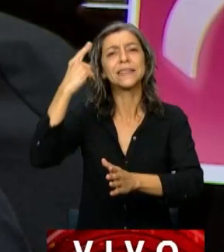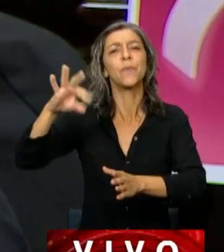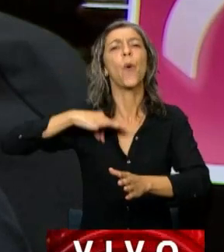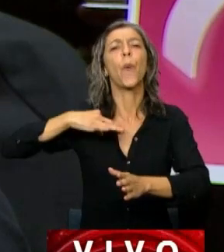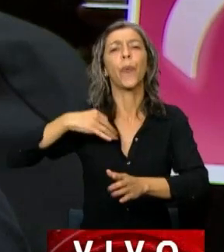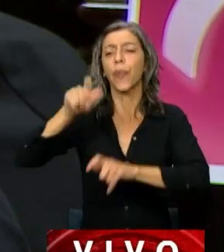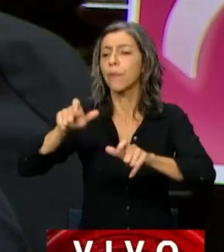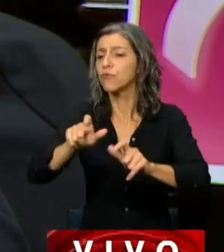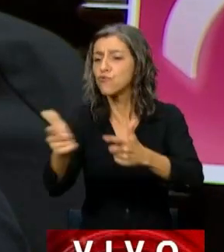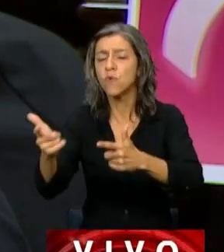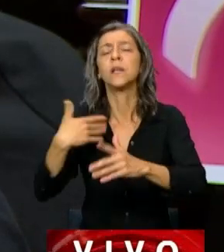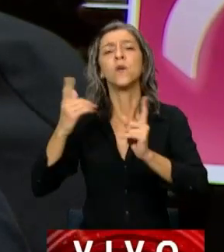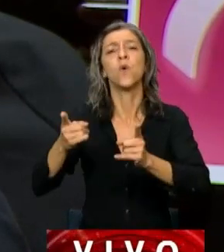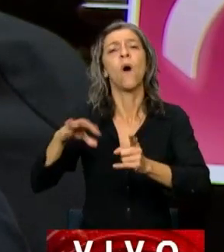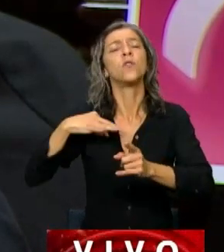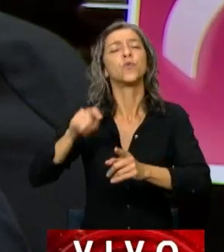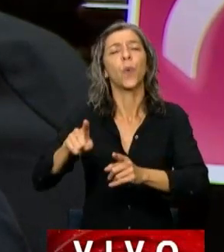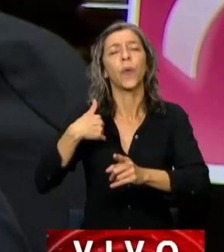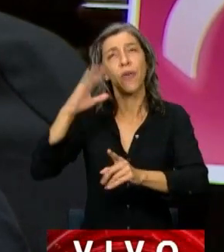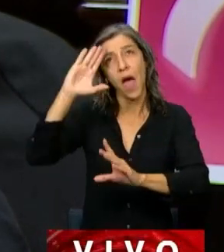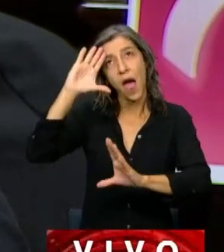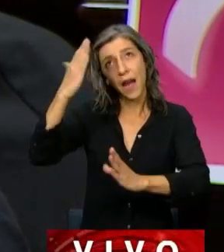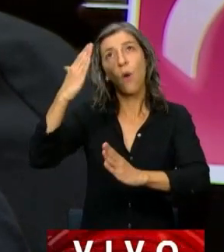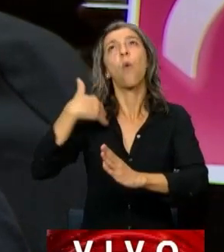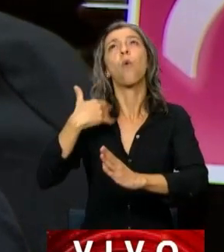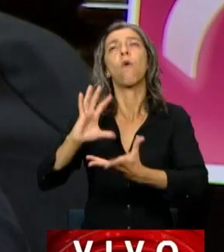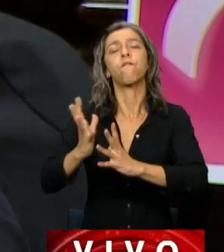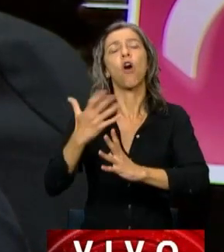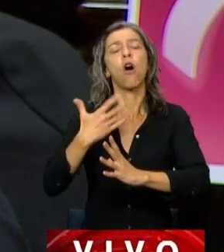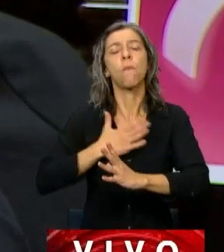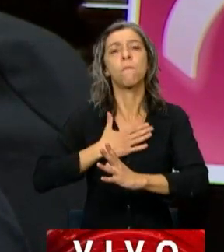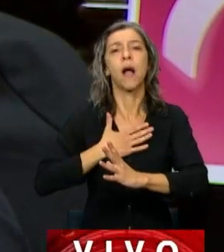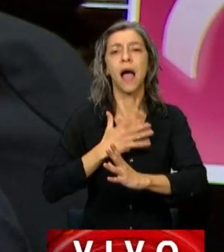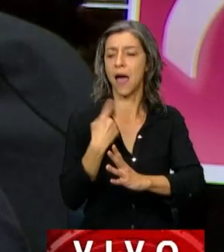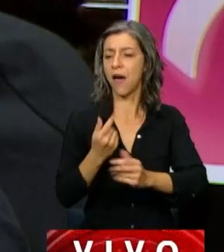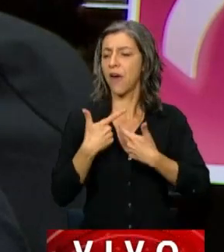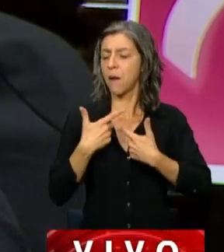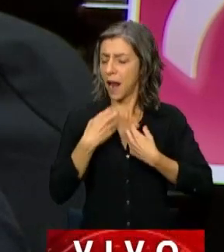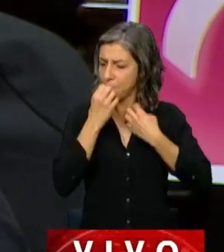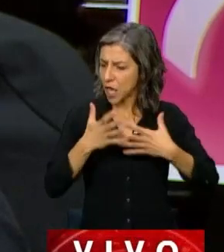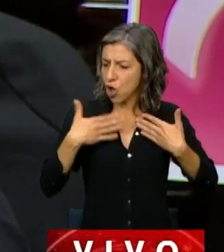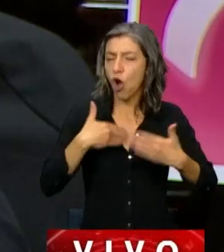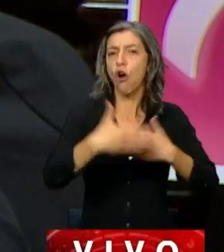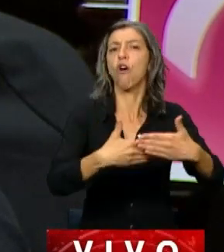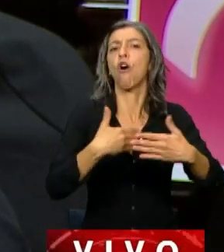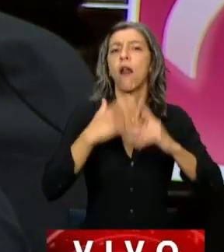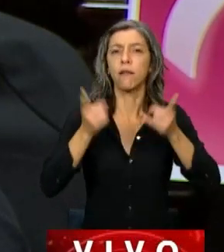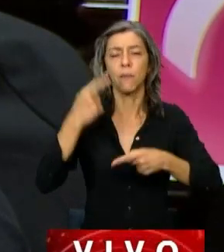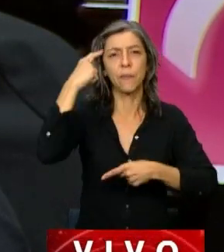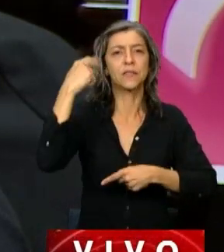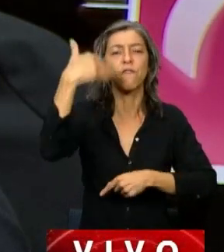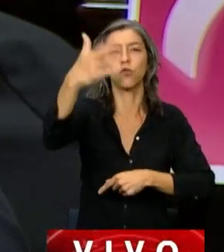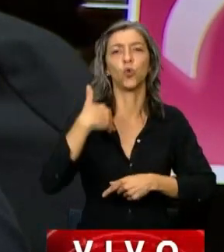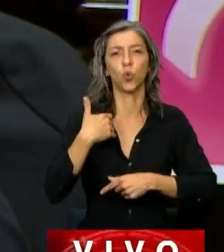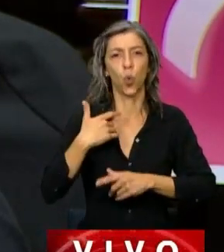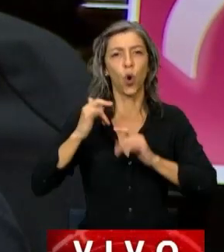que el dolor y el recuerdo nos haga ser mejores para los que estamos y para los que vienen. Una vez más, mi acompañamiento,